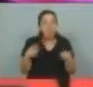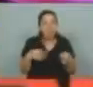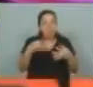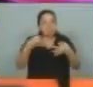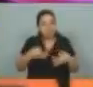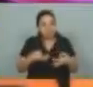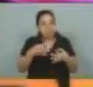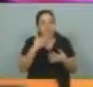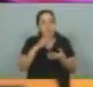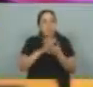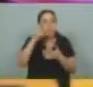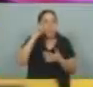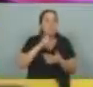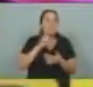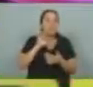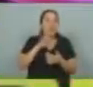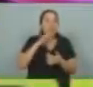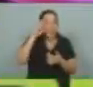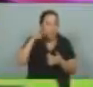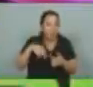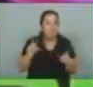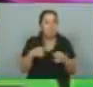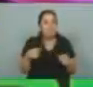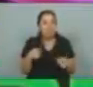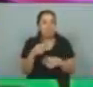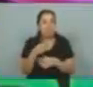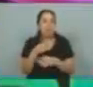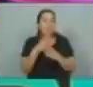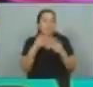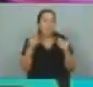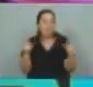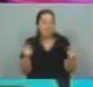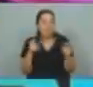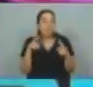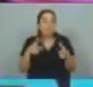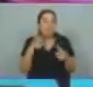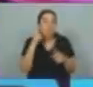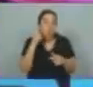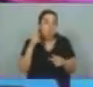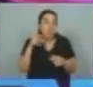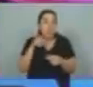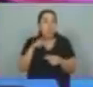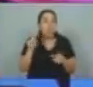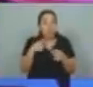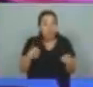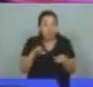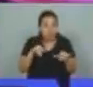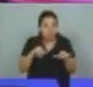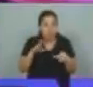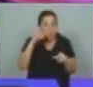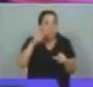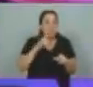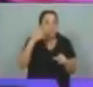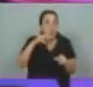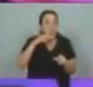a Beethoven, que como dijo bien Anabela, menos mal que era sordo. Si no, ni se sabe la sarta de boludeces que hubiera tenido que escuchar. Tenés razón,